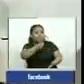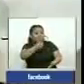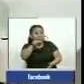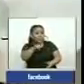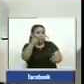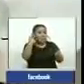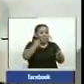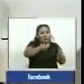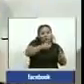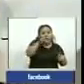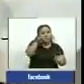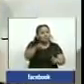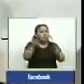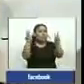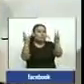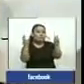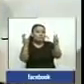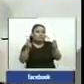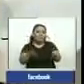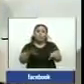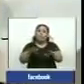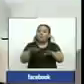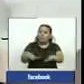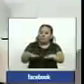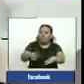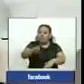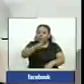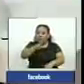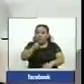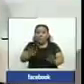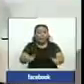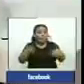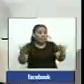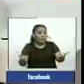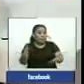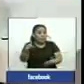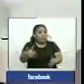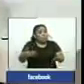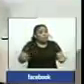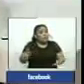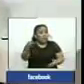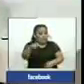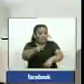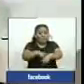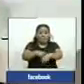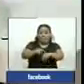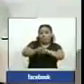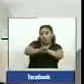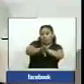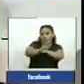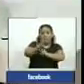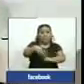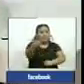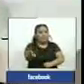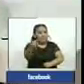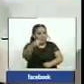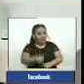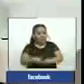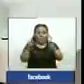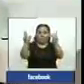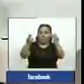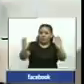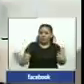Valladares sobre esta situación. Gracias, Antonio. Así es, Antonio. Y bueno, nos iremos a una pausa comercial. Ya regresamos con los